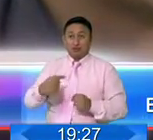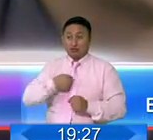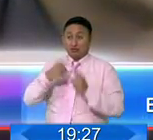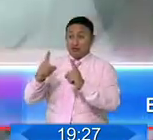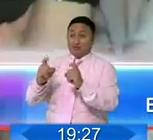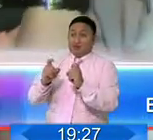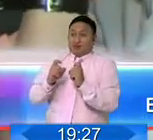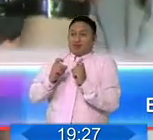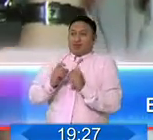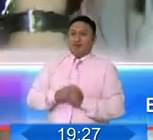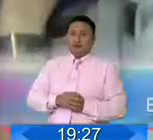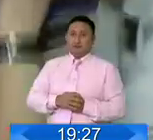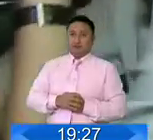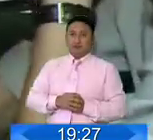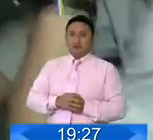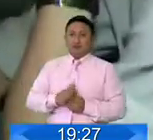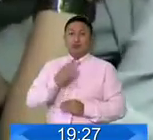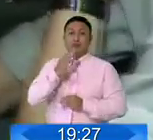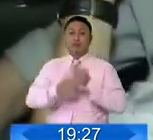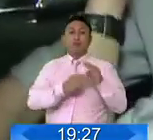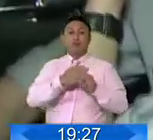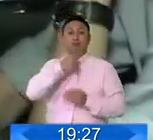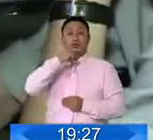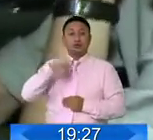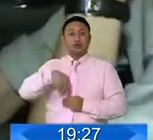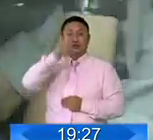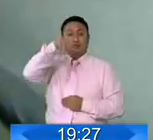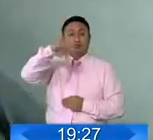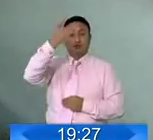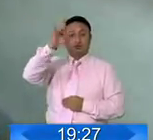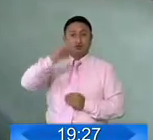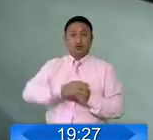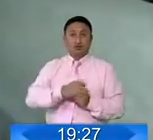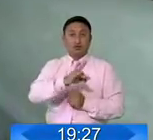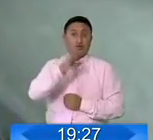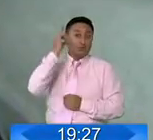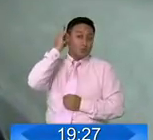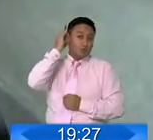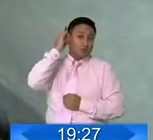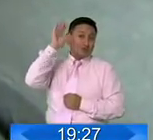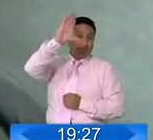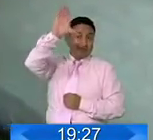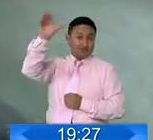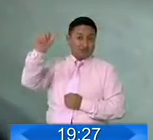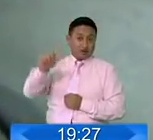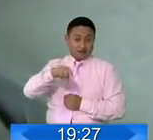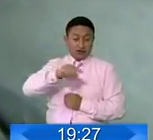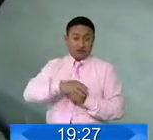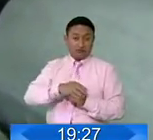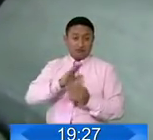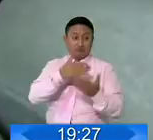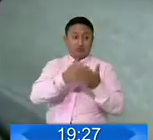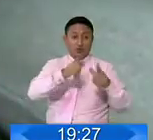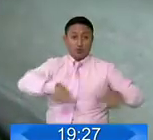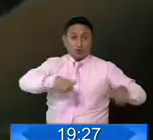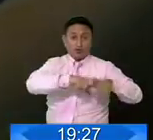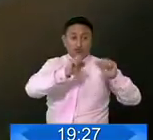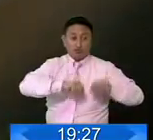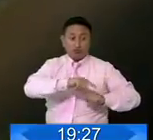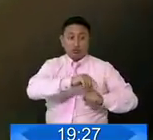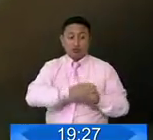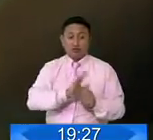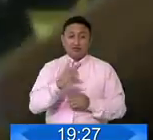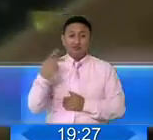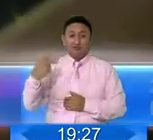nosotros. En el Mundial de Rusia 2018, mujeres africanas fueron trasladadas hasta ese país para ofrecer